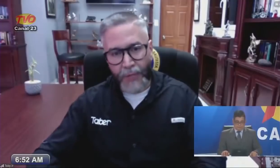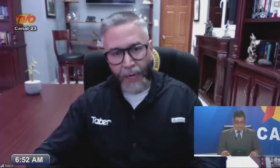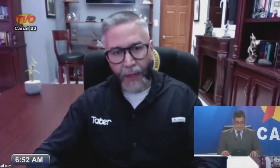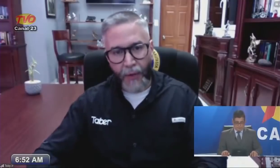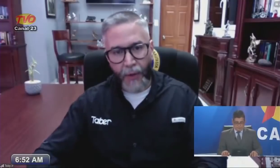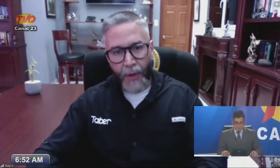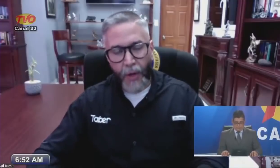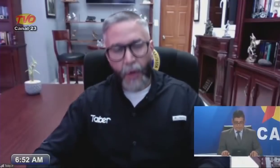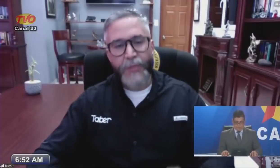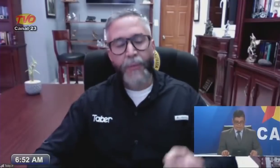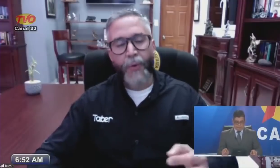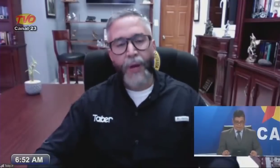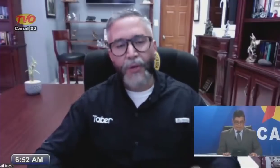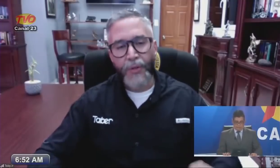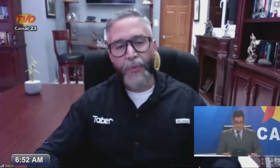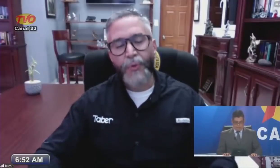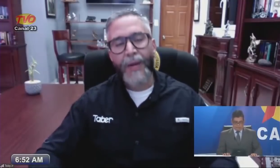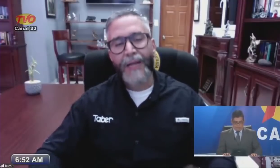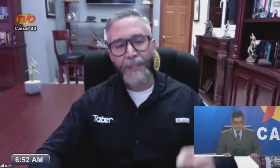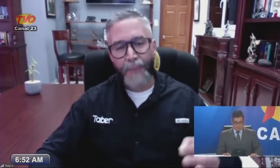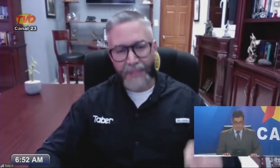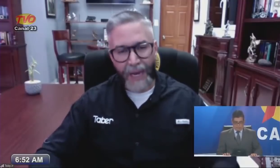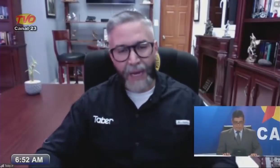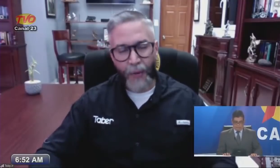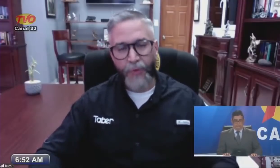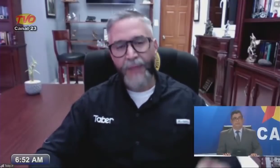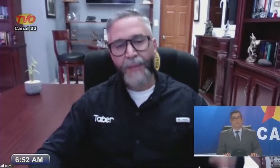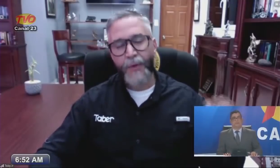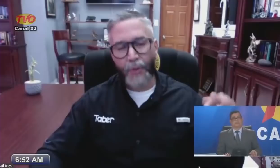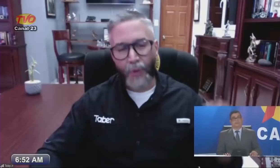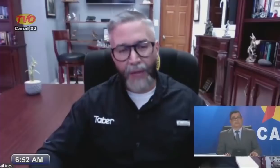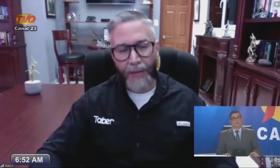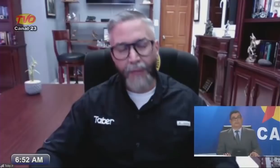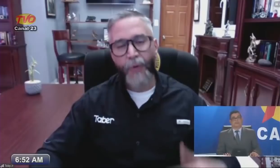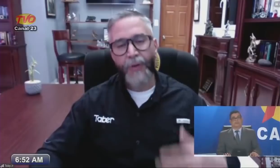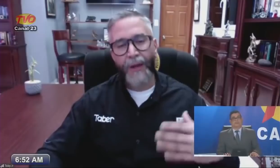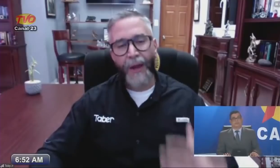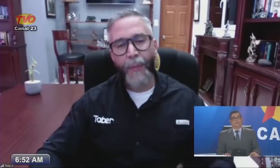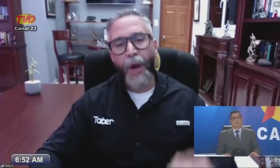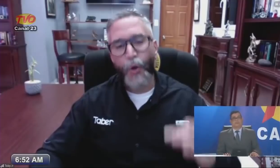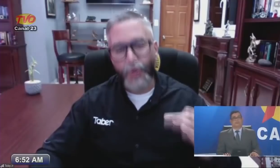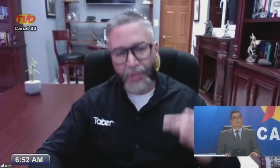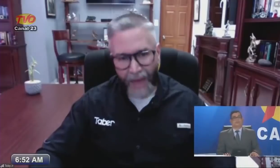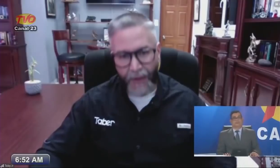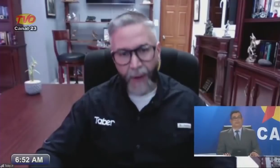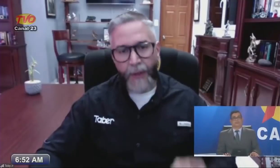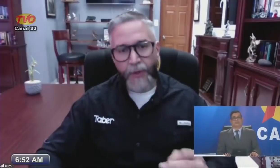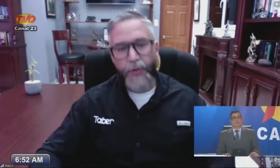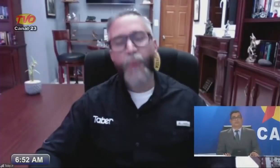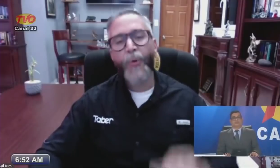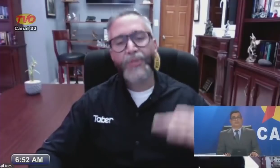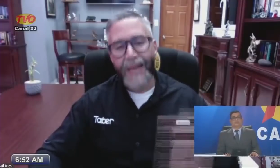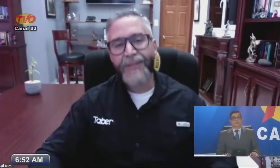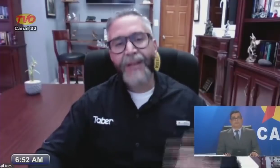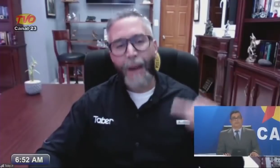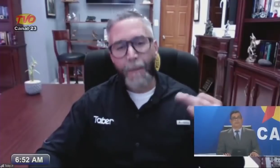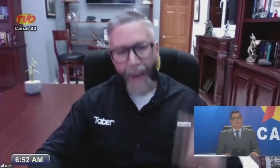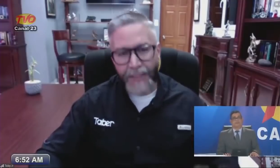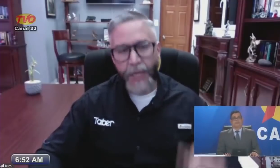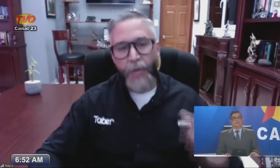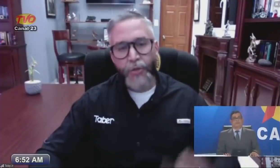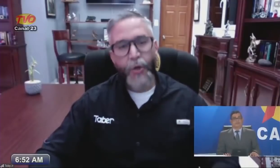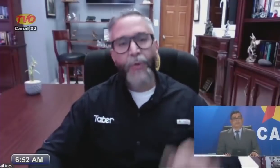digno de su salario los salvadoreños somos una raza especial ustedes amigos en oriente mano de la dea lo sabe somos gente